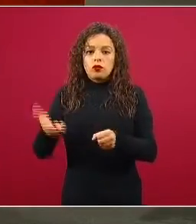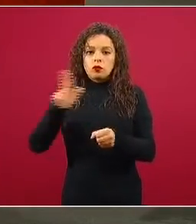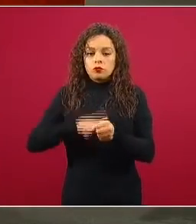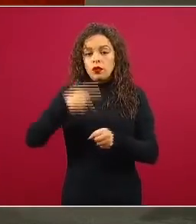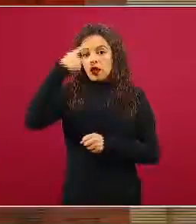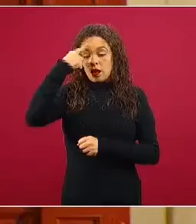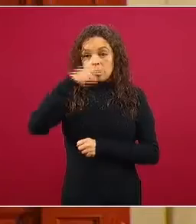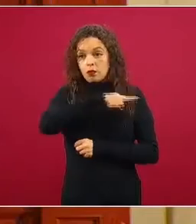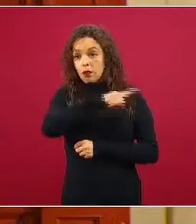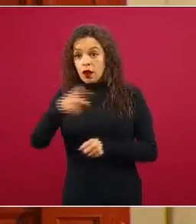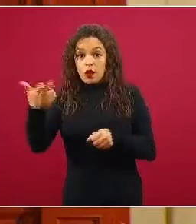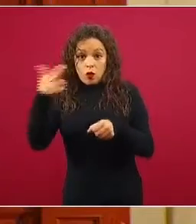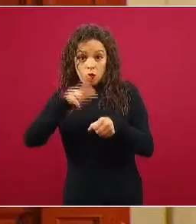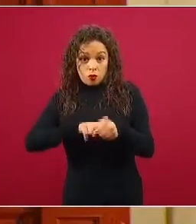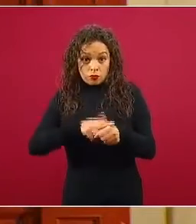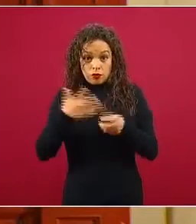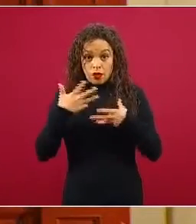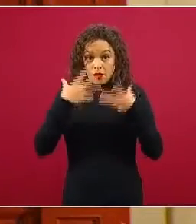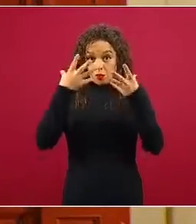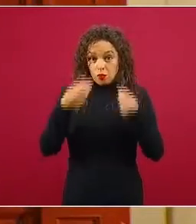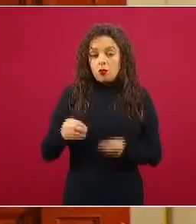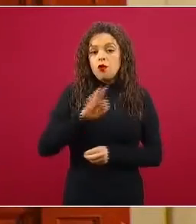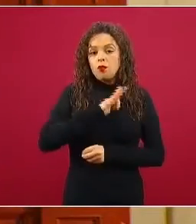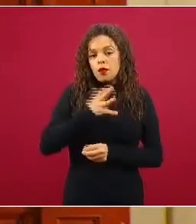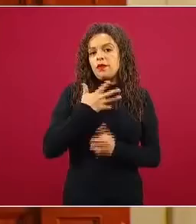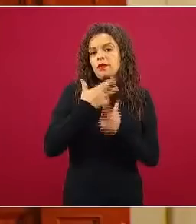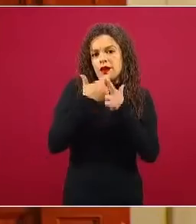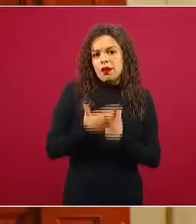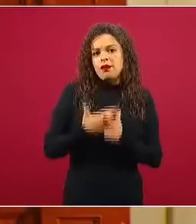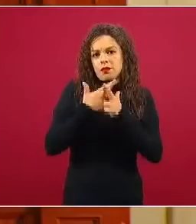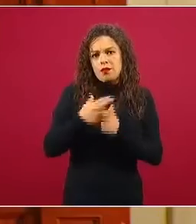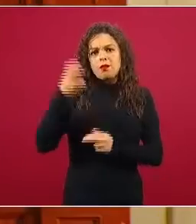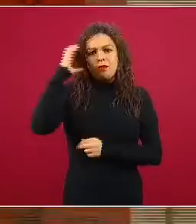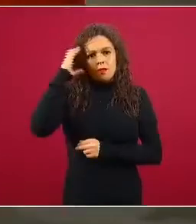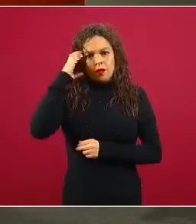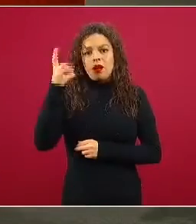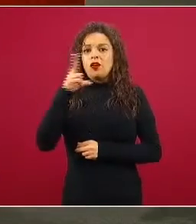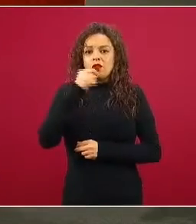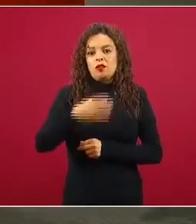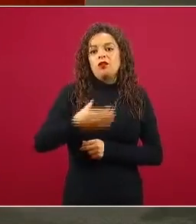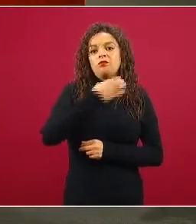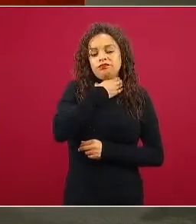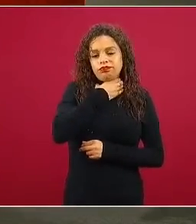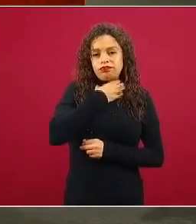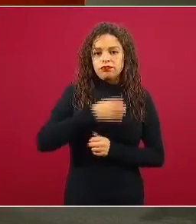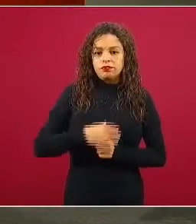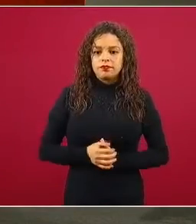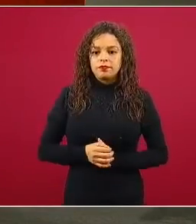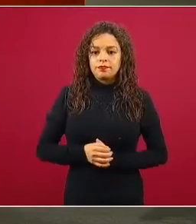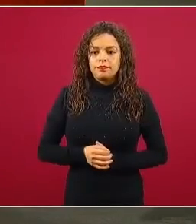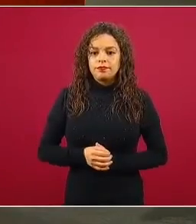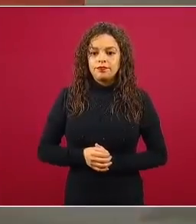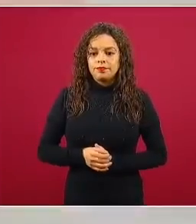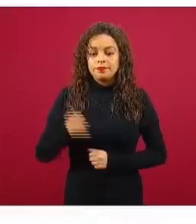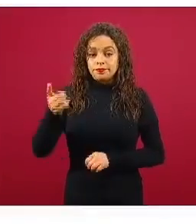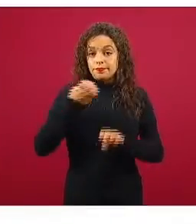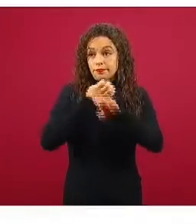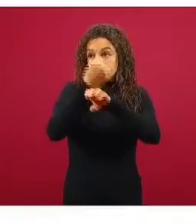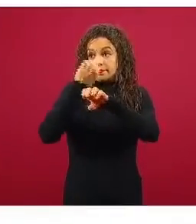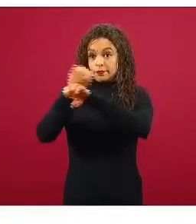cama disponible. En la siguiente diapositiva podemos ver precisamente esta disponibilidad por entidad